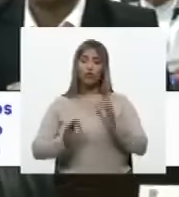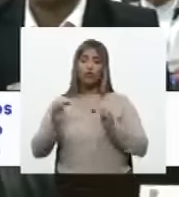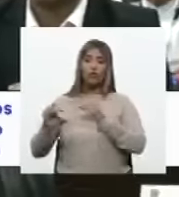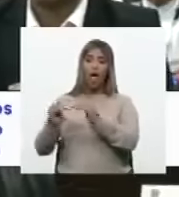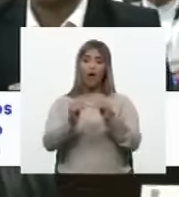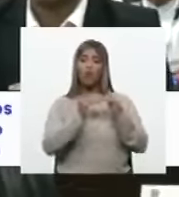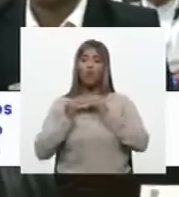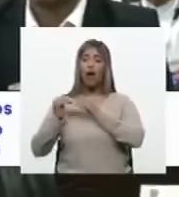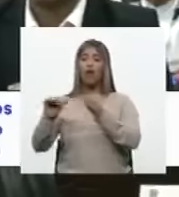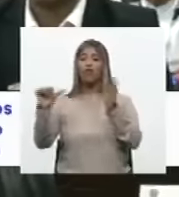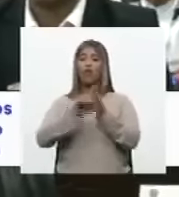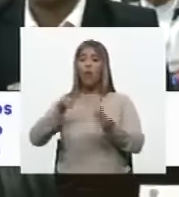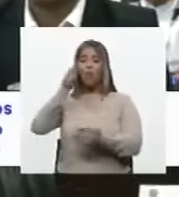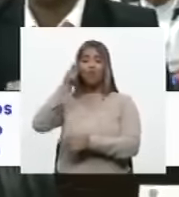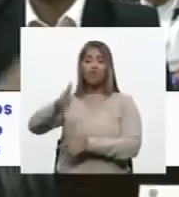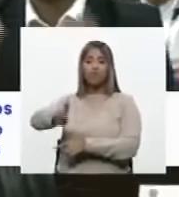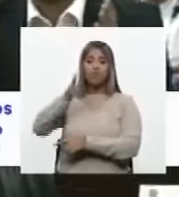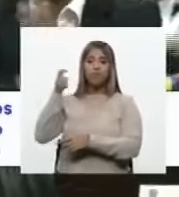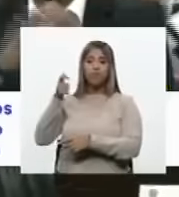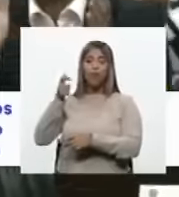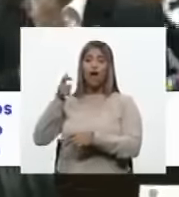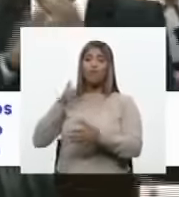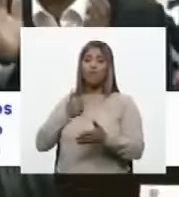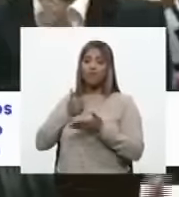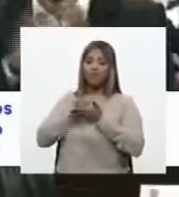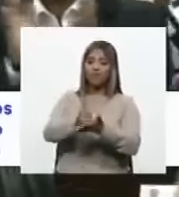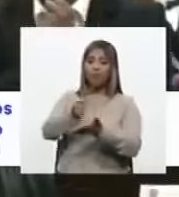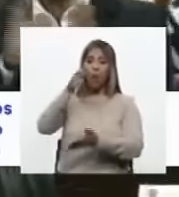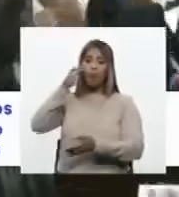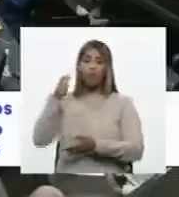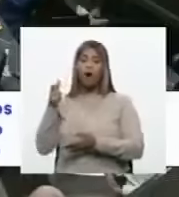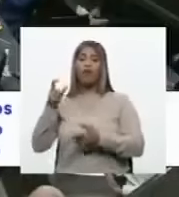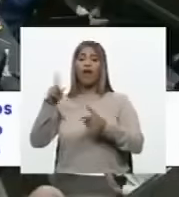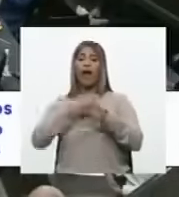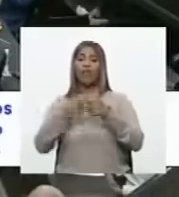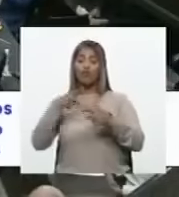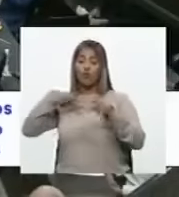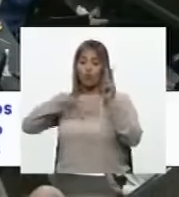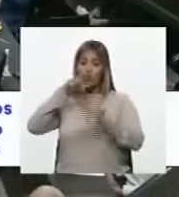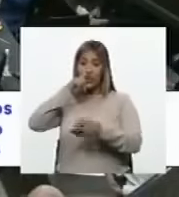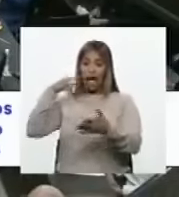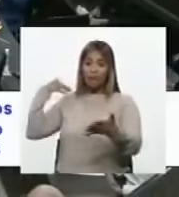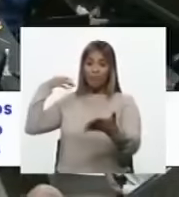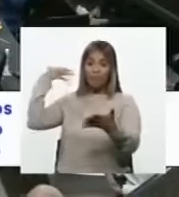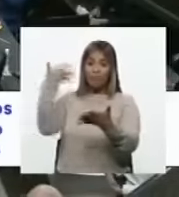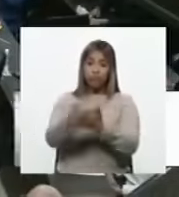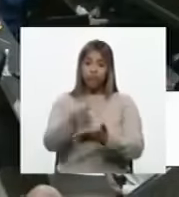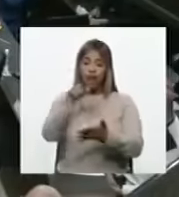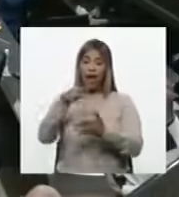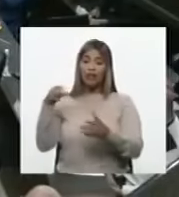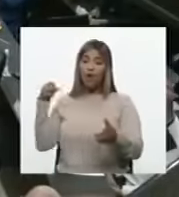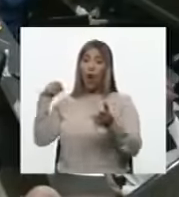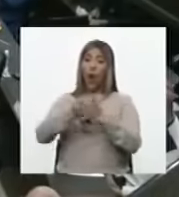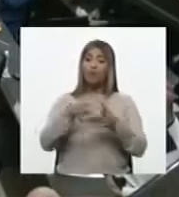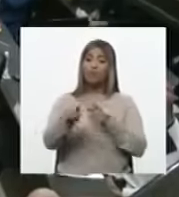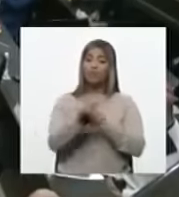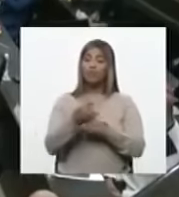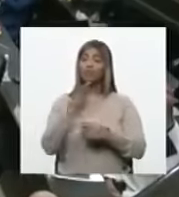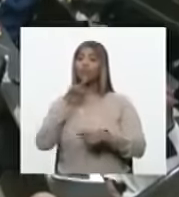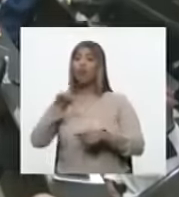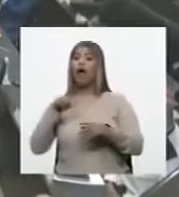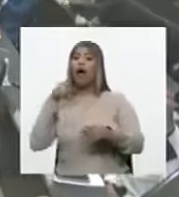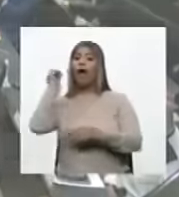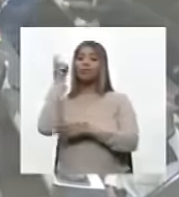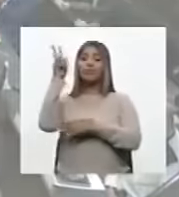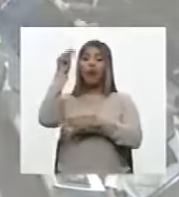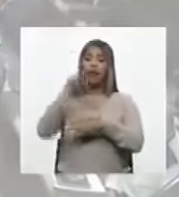igualdad, donde el pueblo salva al pueblo. Así que a 12 años de ese golpe de timón, desde esta